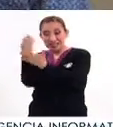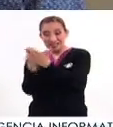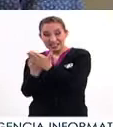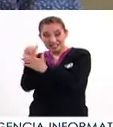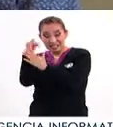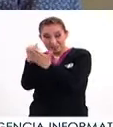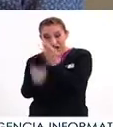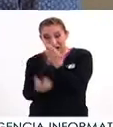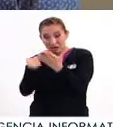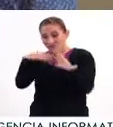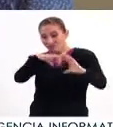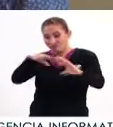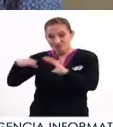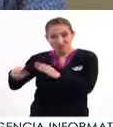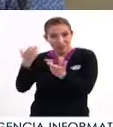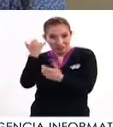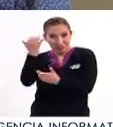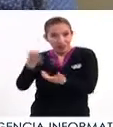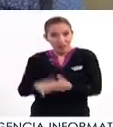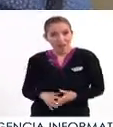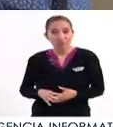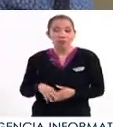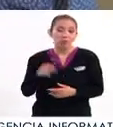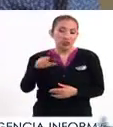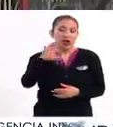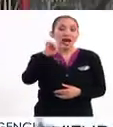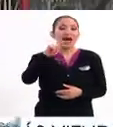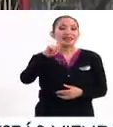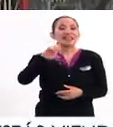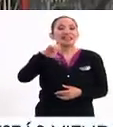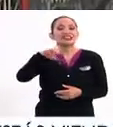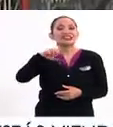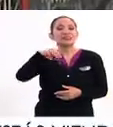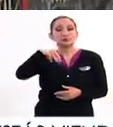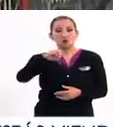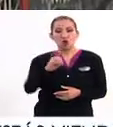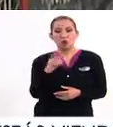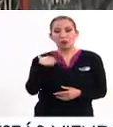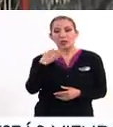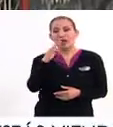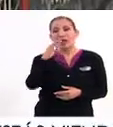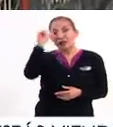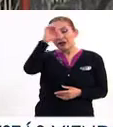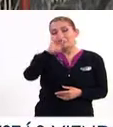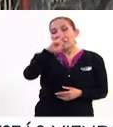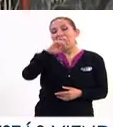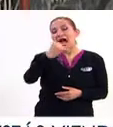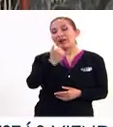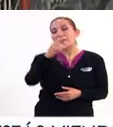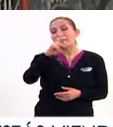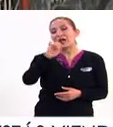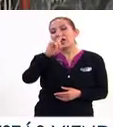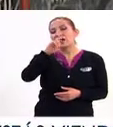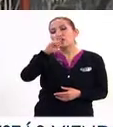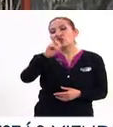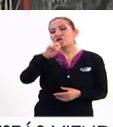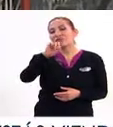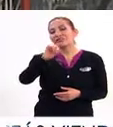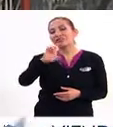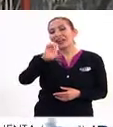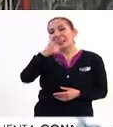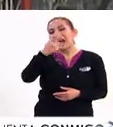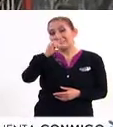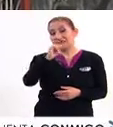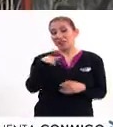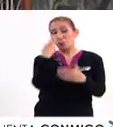hecho, cómo alfabetizaban así, pero eran puras imágenes. Claro, el catecismo de Fray Pedro de Gante, por ejemplo, los primeros catecismos